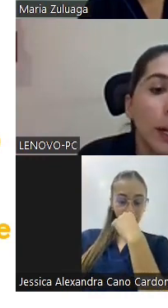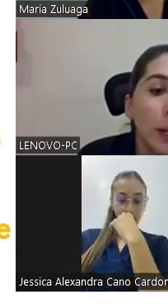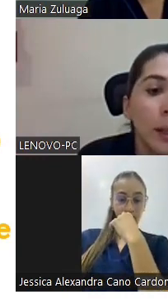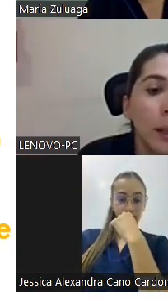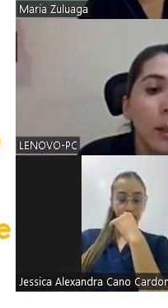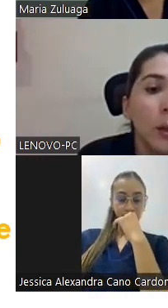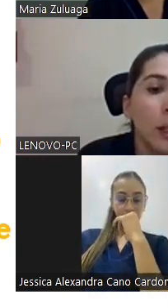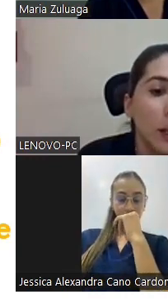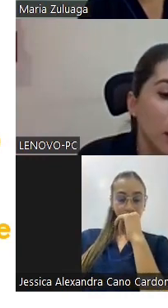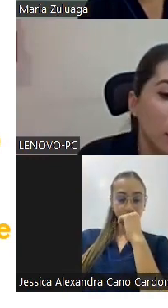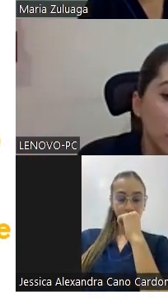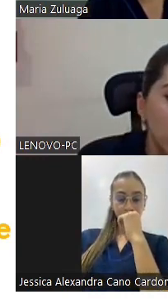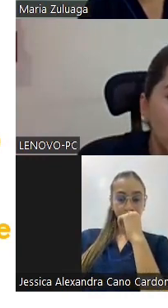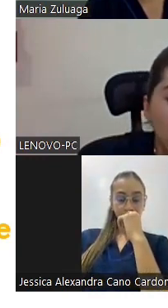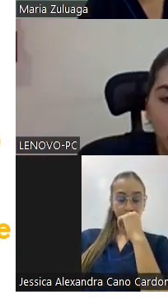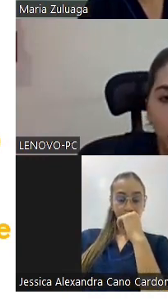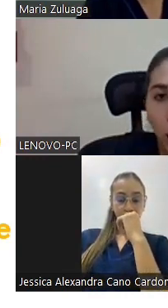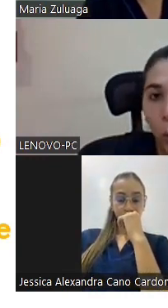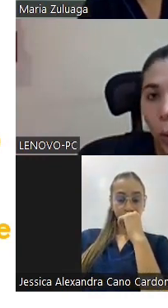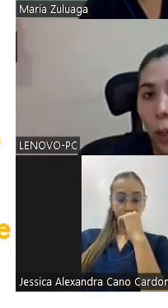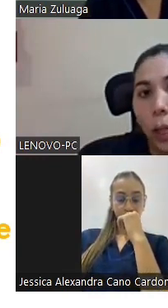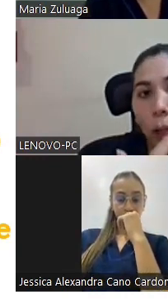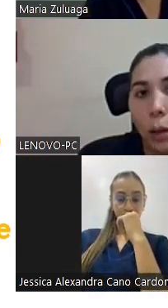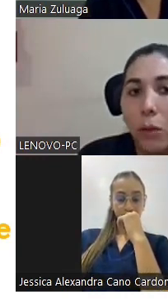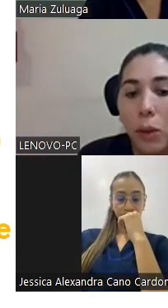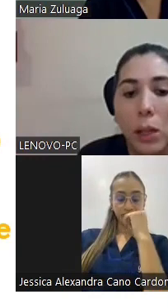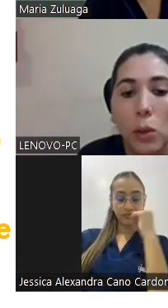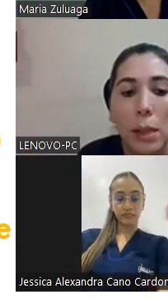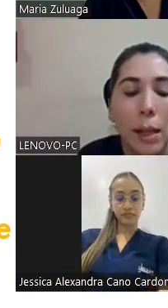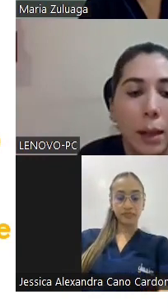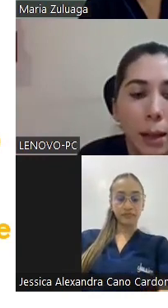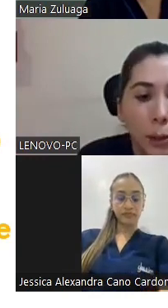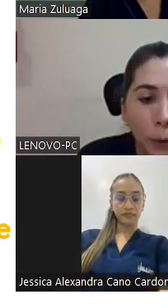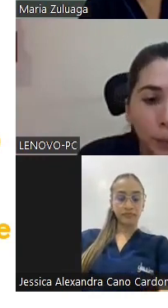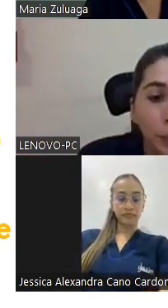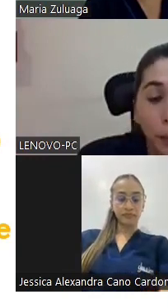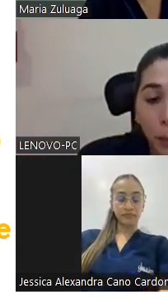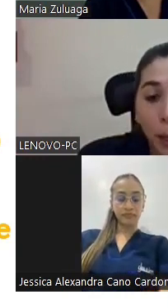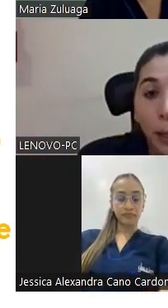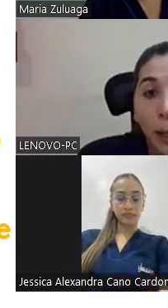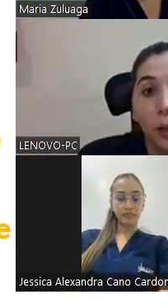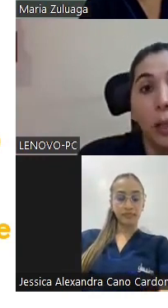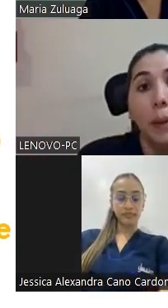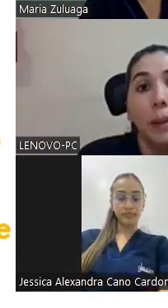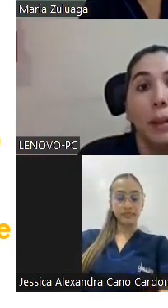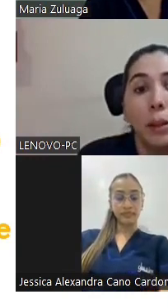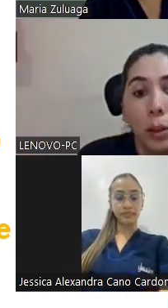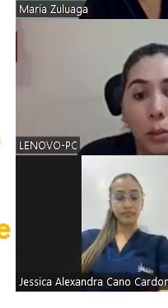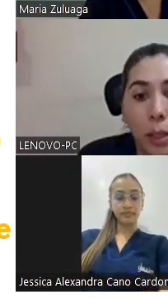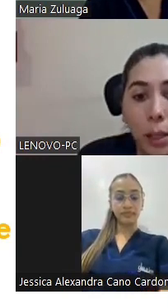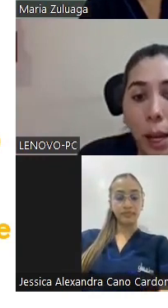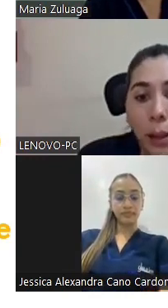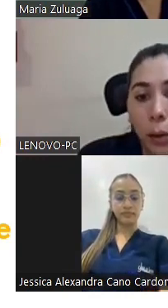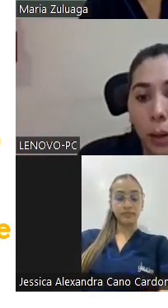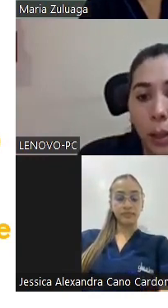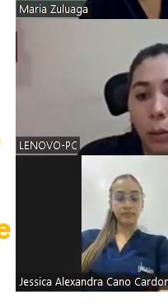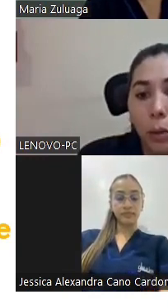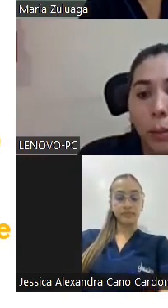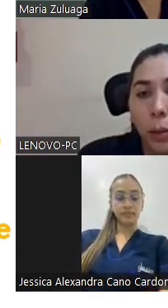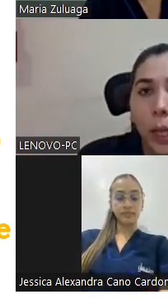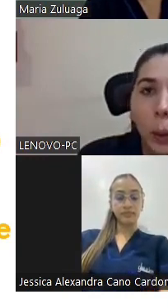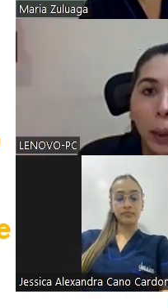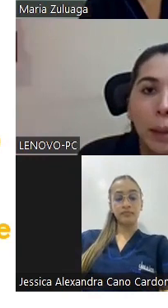con claras intenciones de sacar provecho unilateral de la situación y ante la modificación de esta declaración. La declaración a partir de entonces dejó de